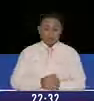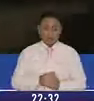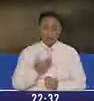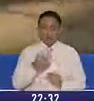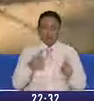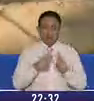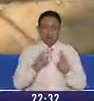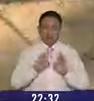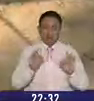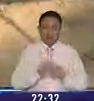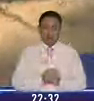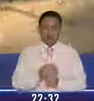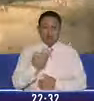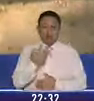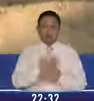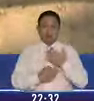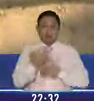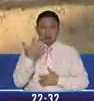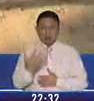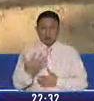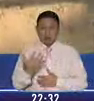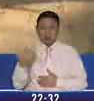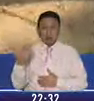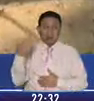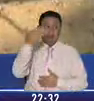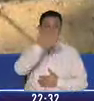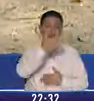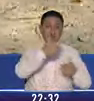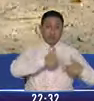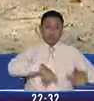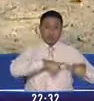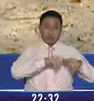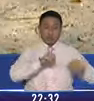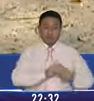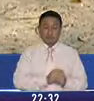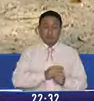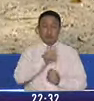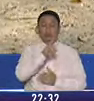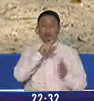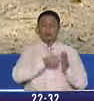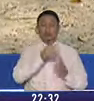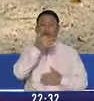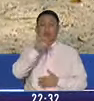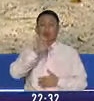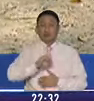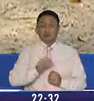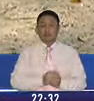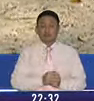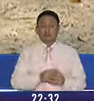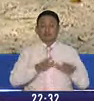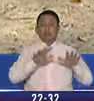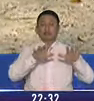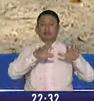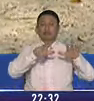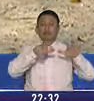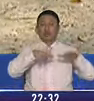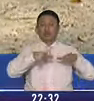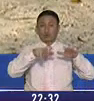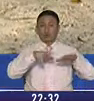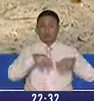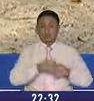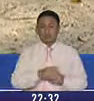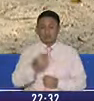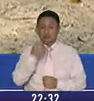nadie. Temía por la vida de mi hija. Entonces llegué a este lugar en 2019. Pasé 8 meses, días que no